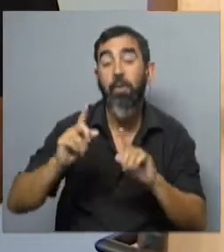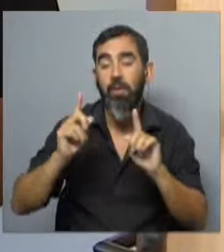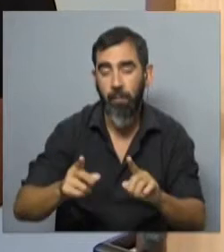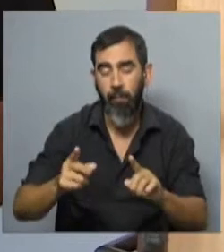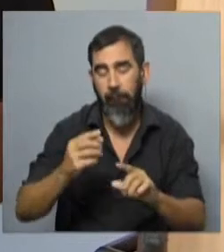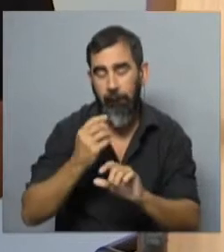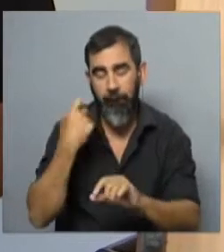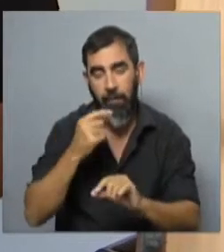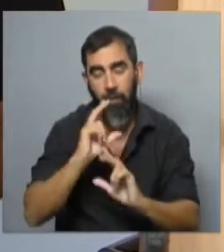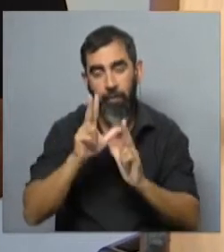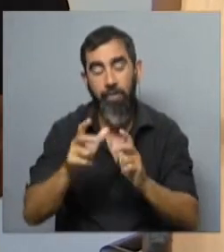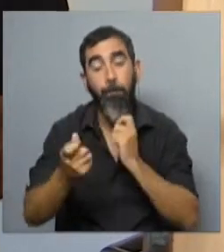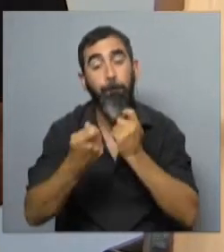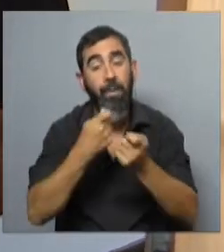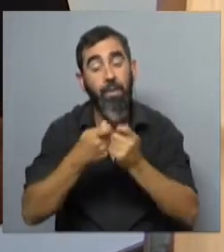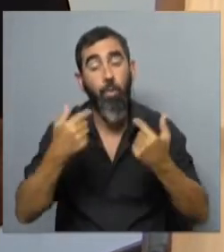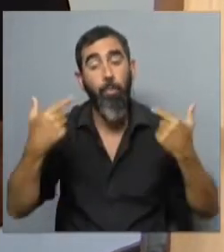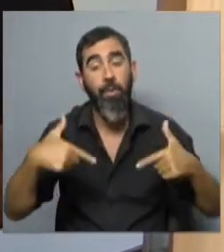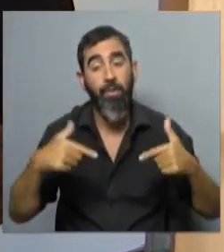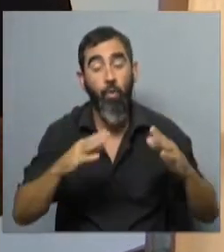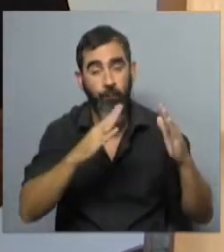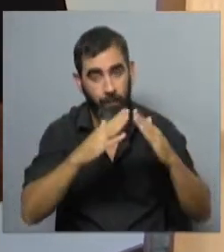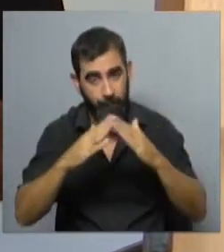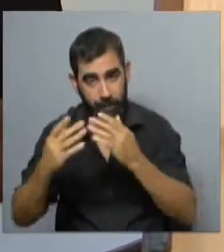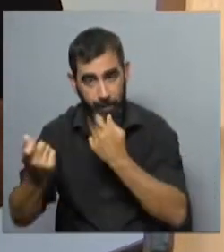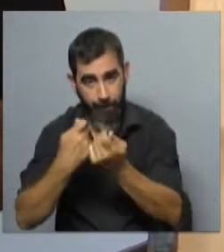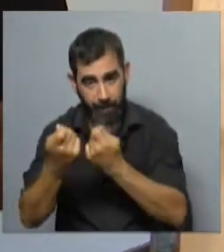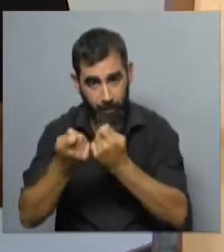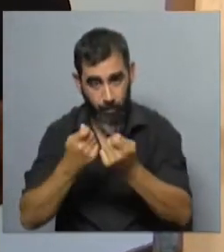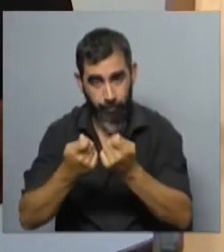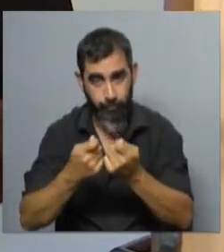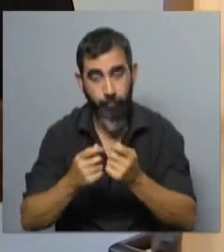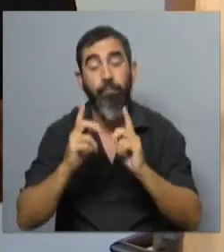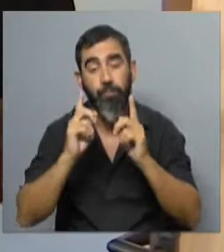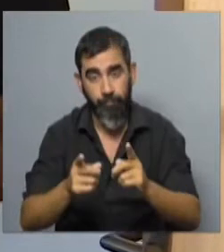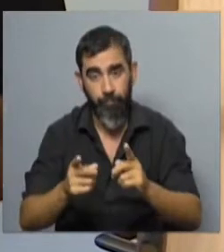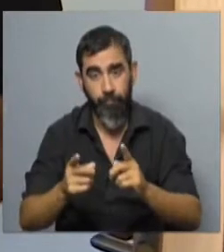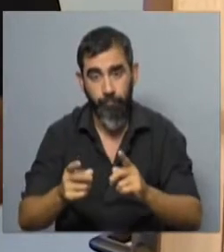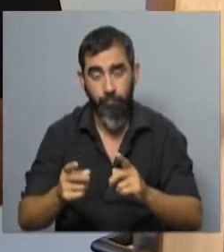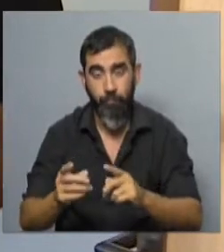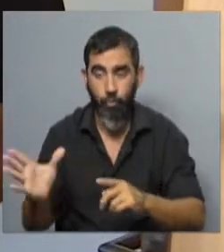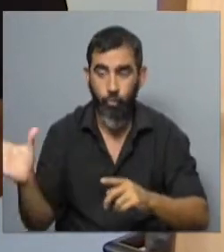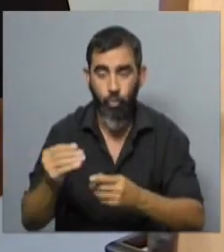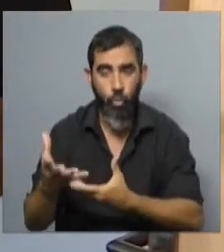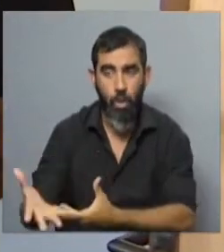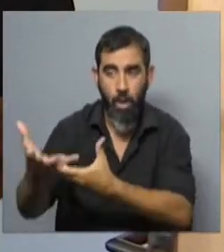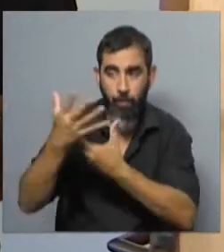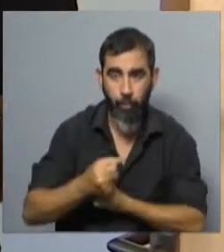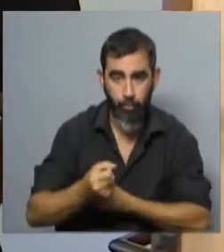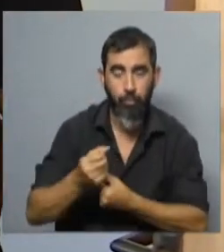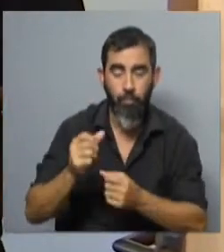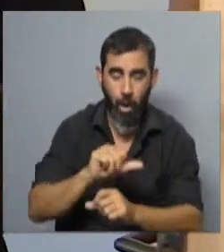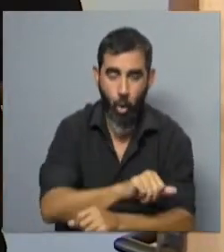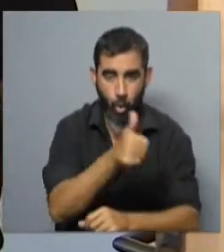que no te recalqué, el préstamo fue otorgado por el Ministerio de Vivienda, quien también nos dio todo el apoyo para que esto se